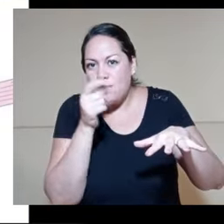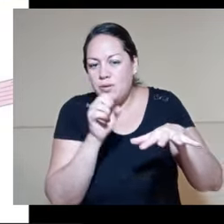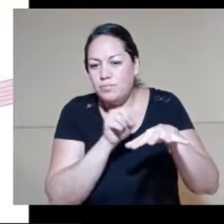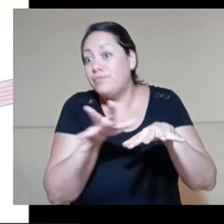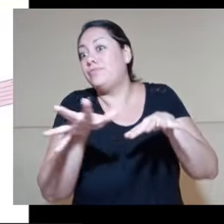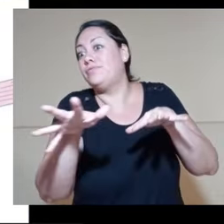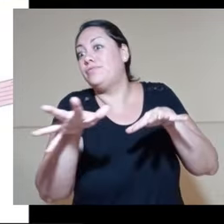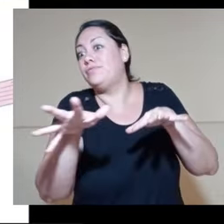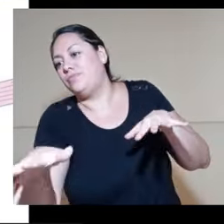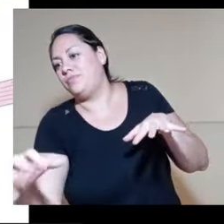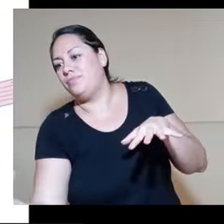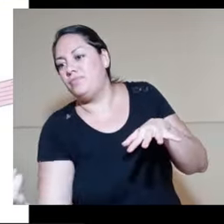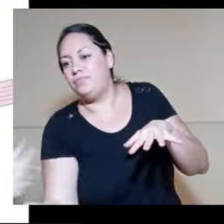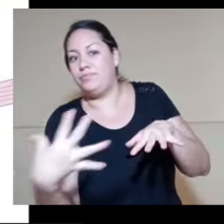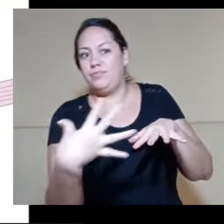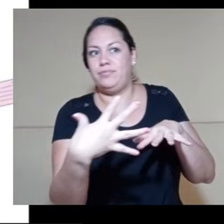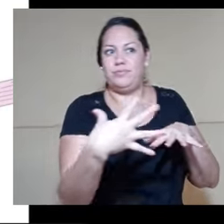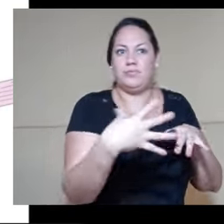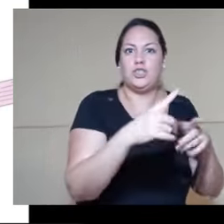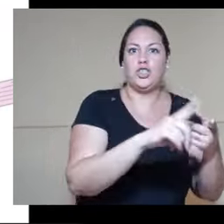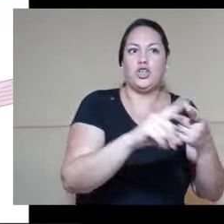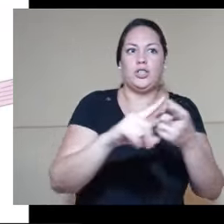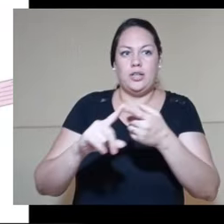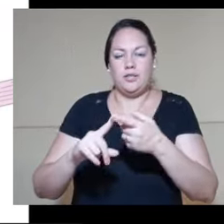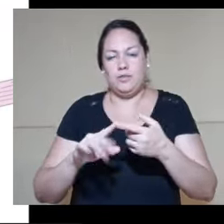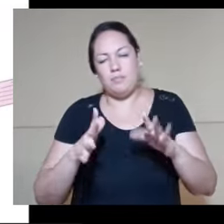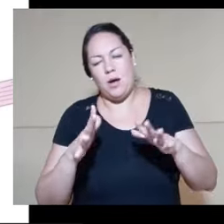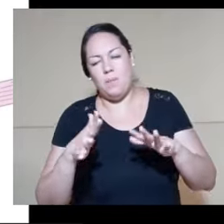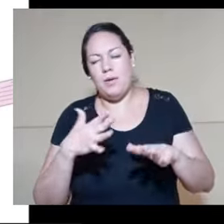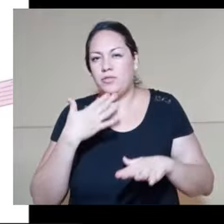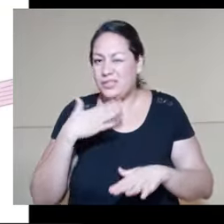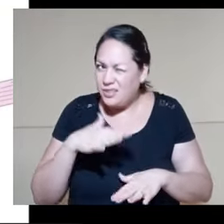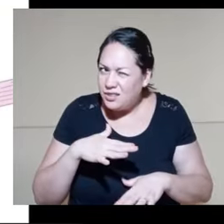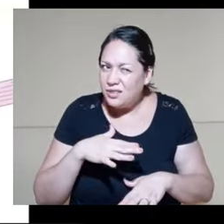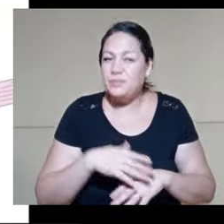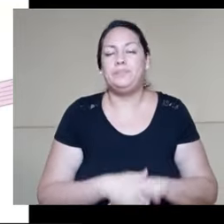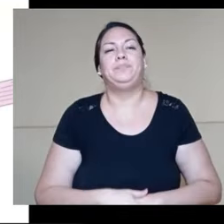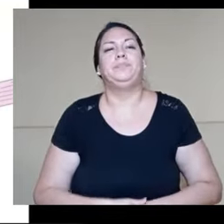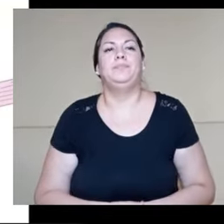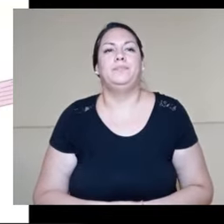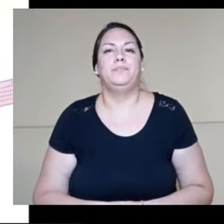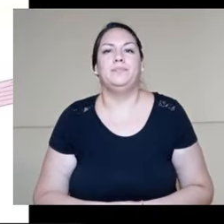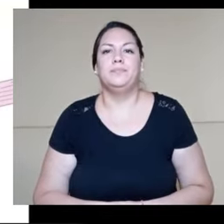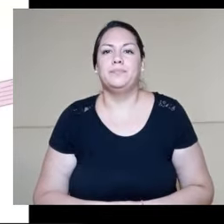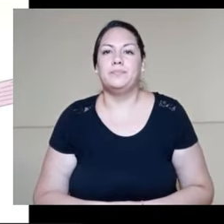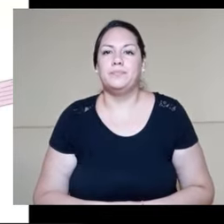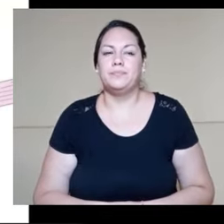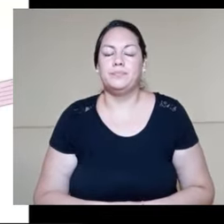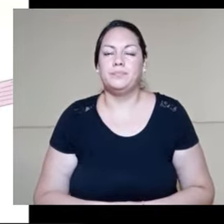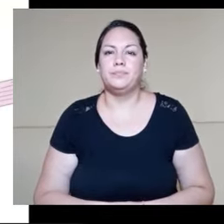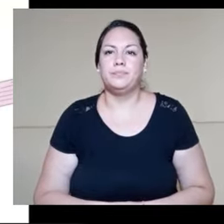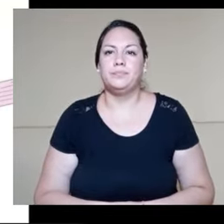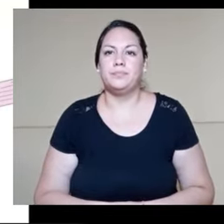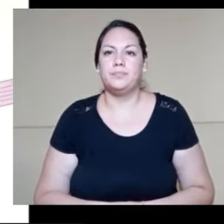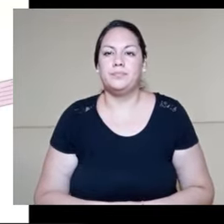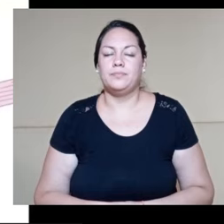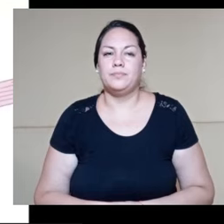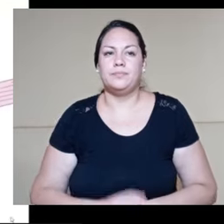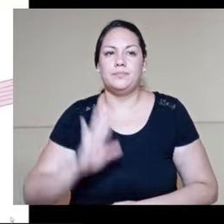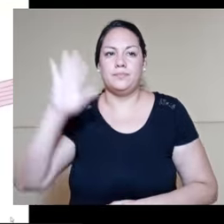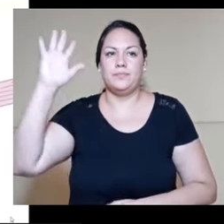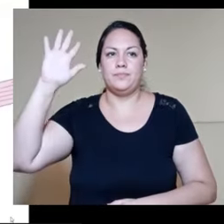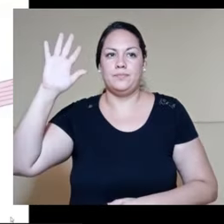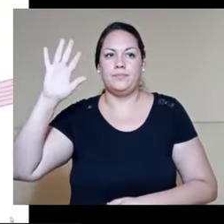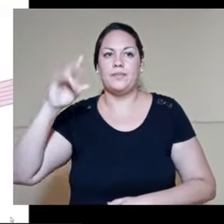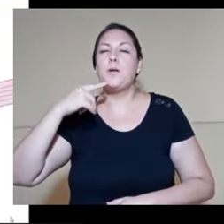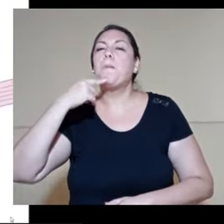información, para que llegue rápido. ¿Sí? Salvando la diferencia, pero más o menos para que les quede el concepto o la